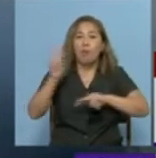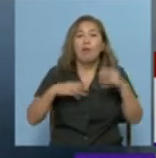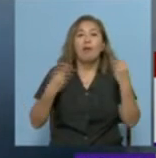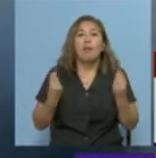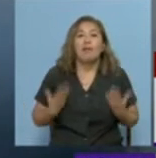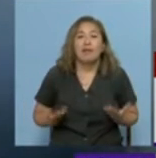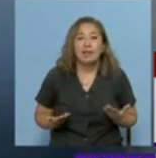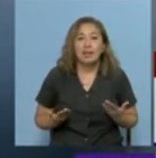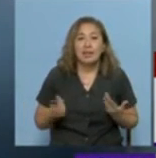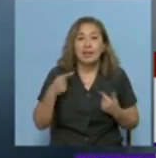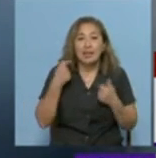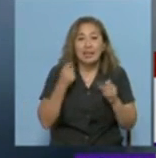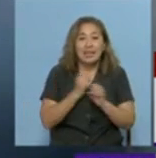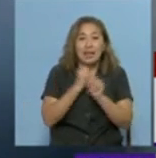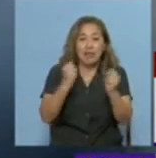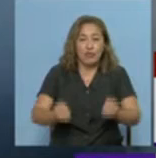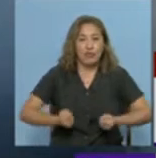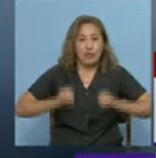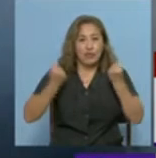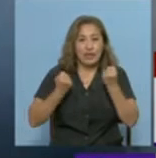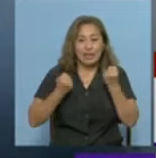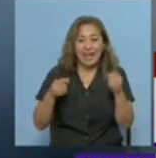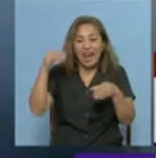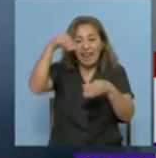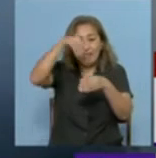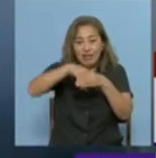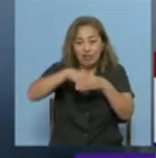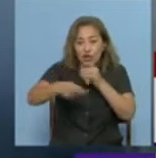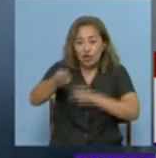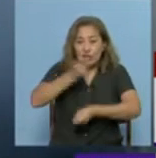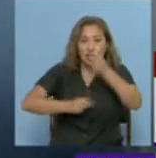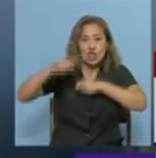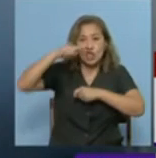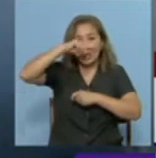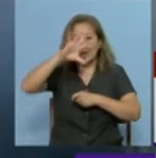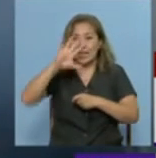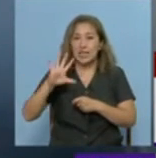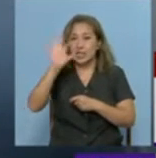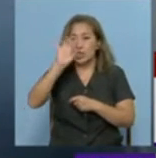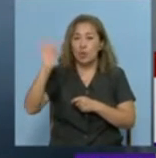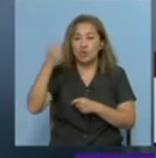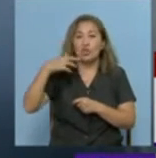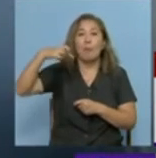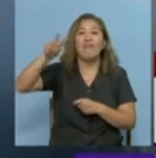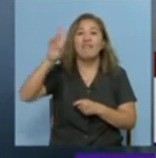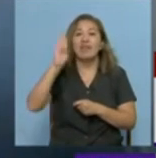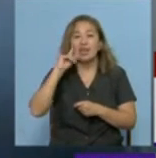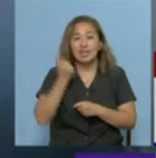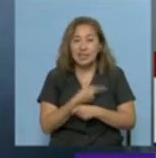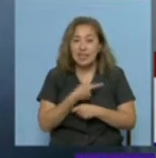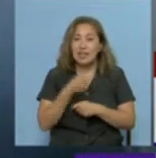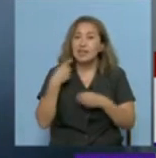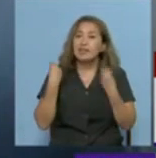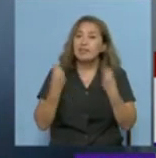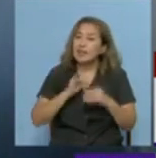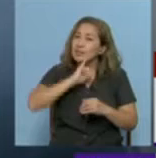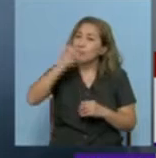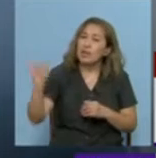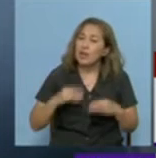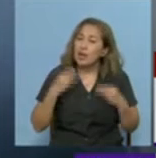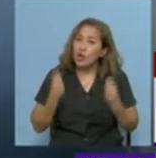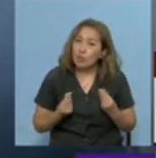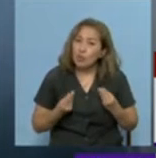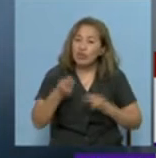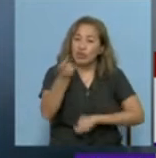permita claramente fortalecer el mercado interno. El 75% del PBI de nuestro país se explica a partir